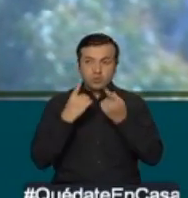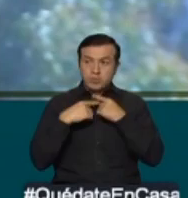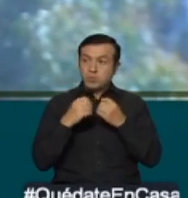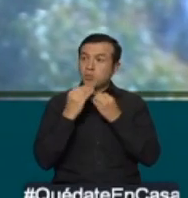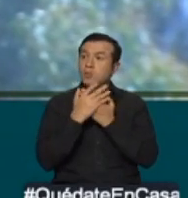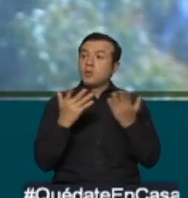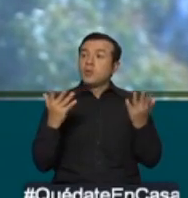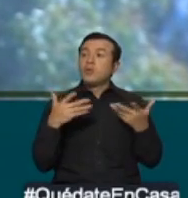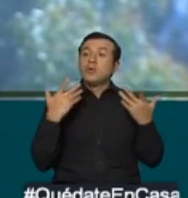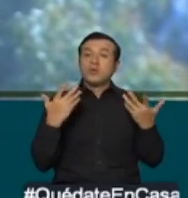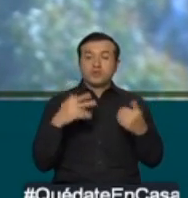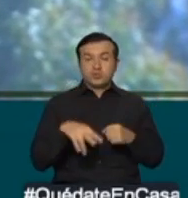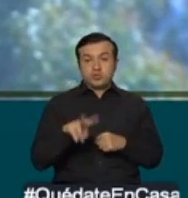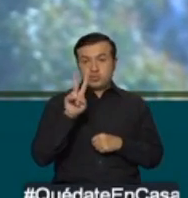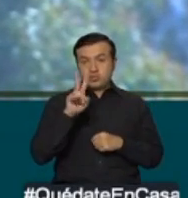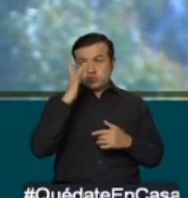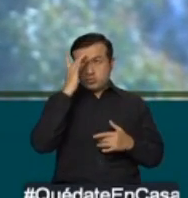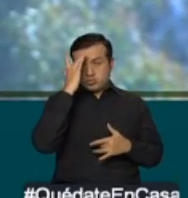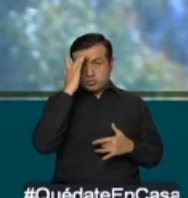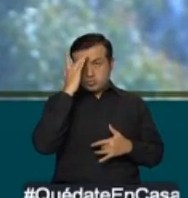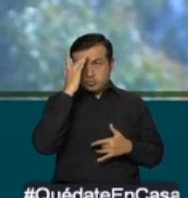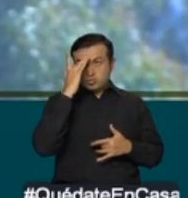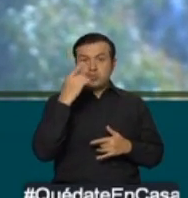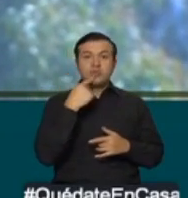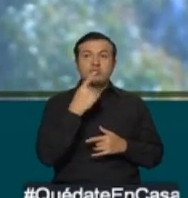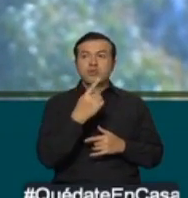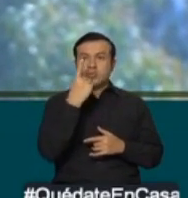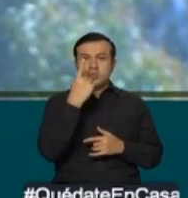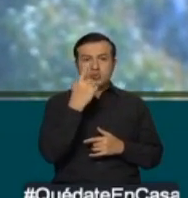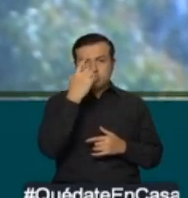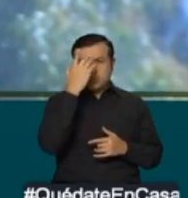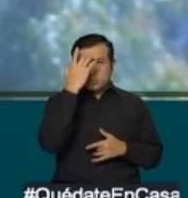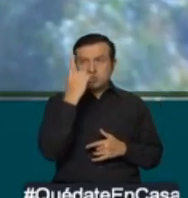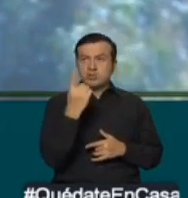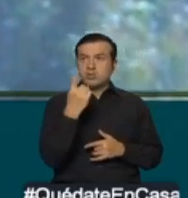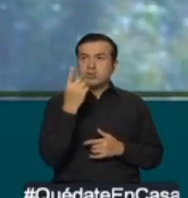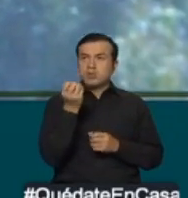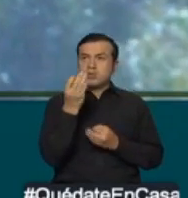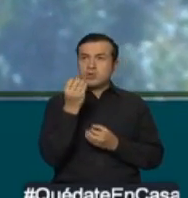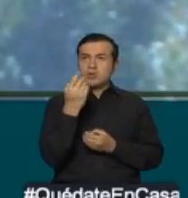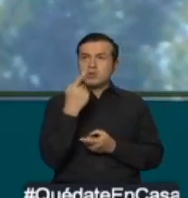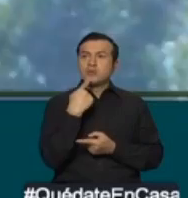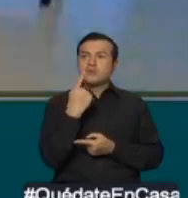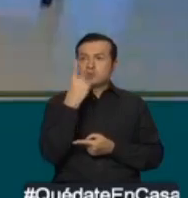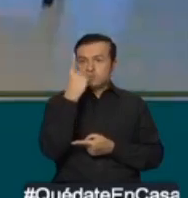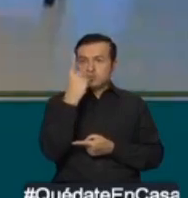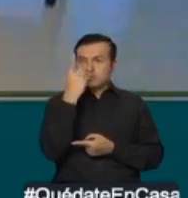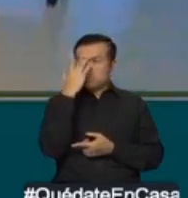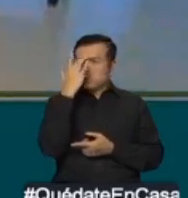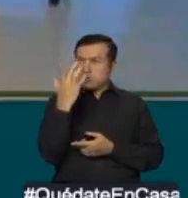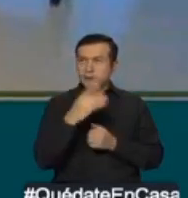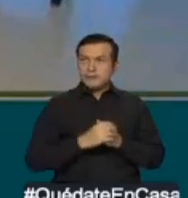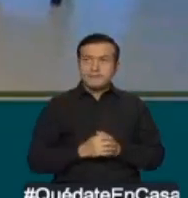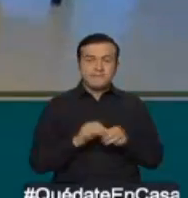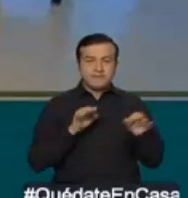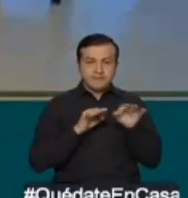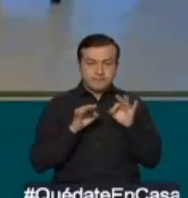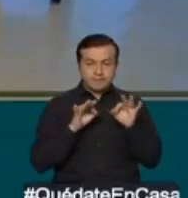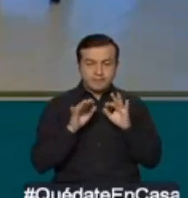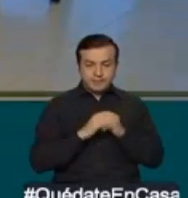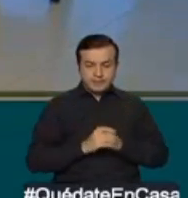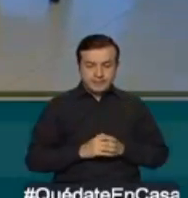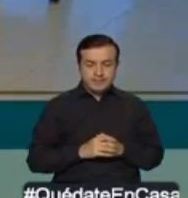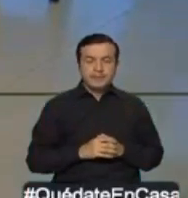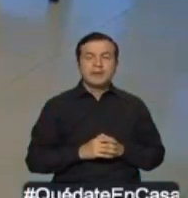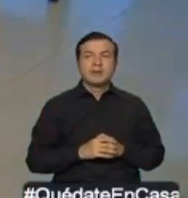prensa que hay dos casos positivos porque se dice que sólo hay un caso en el informe recientemente ofrecido la explicación es la siguiente